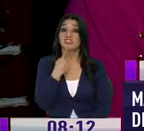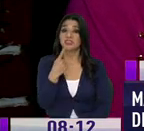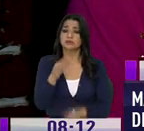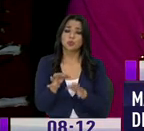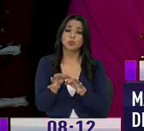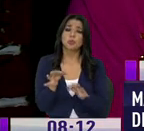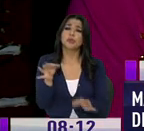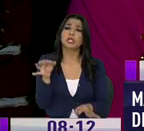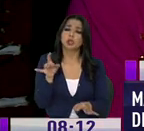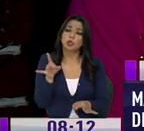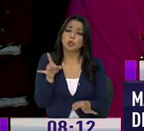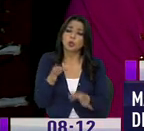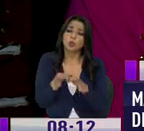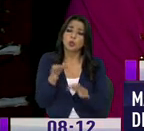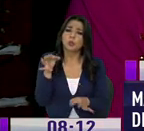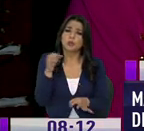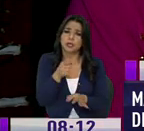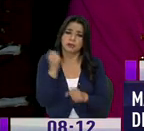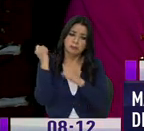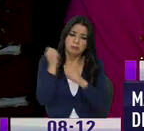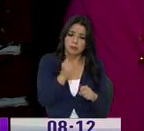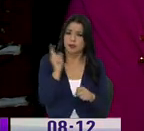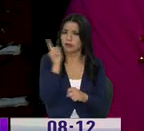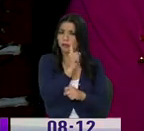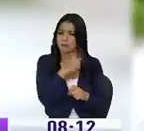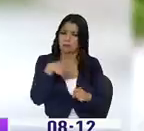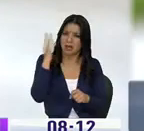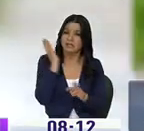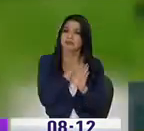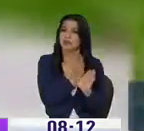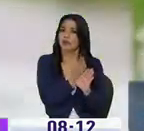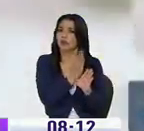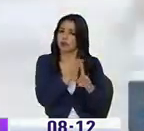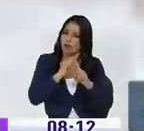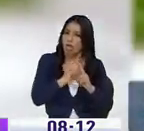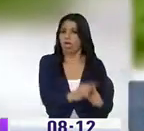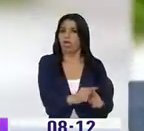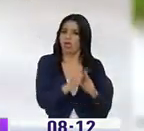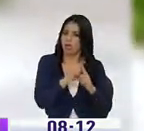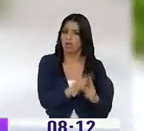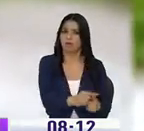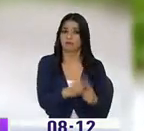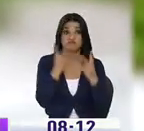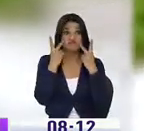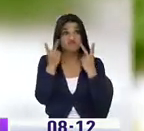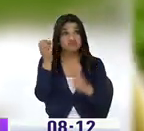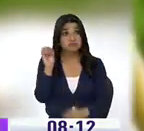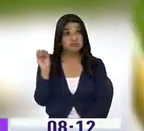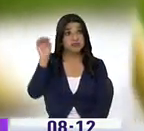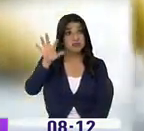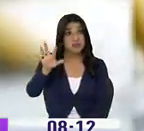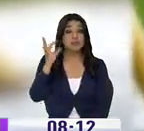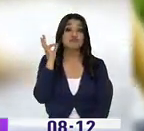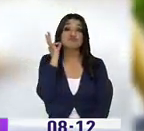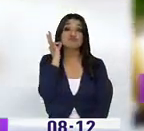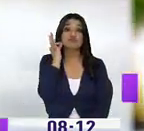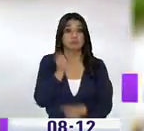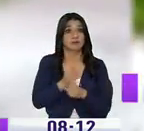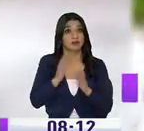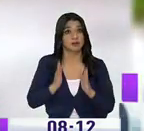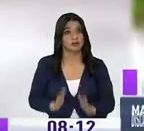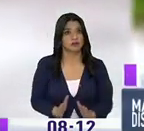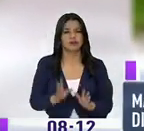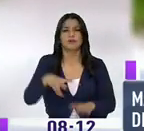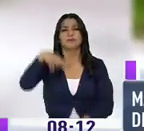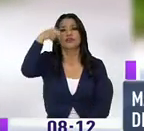tubito, que no es nada, pero es un maltrato psicológico al 100%. En la grabación se observa a una trabajadora de la institución ubicada en